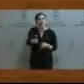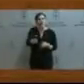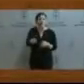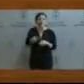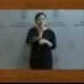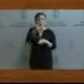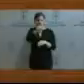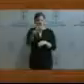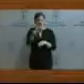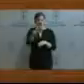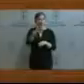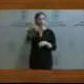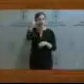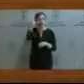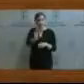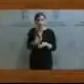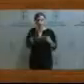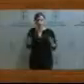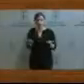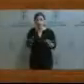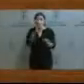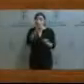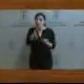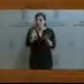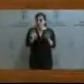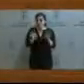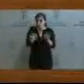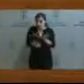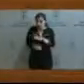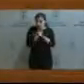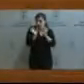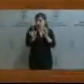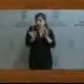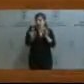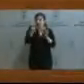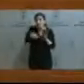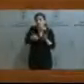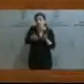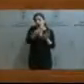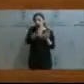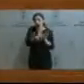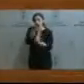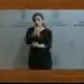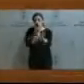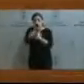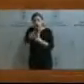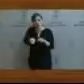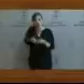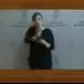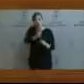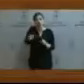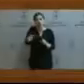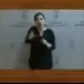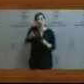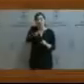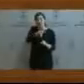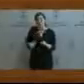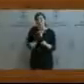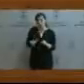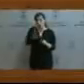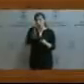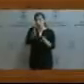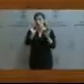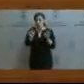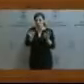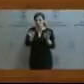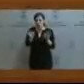consejero. La única razón por la que todo esto ocurra como ocurre es, junto con el económico, que interesa más tener un personal temporal que no ha pasado por el filtro del